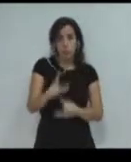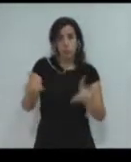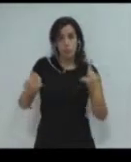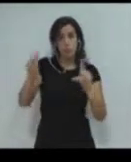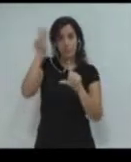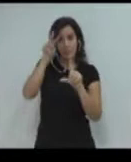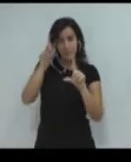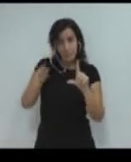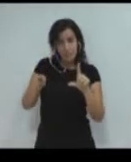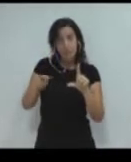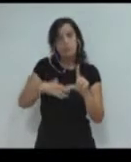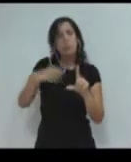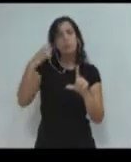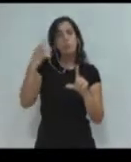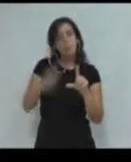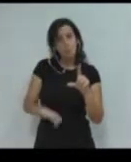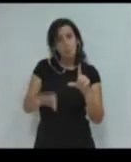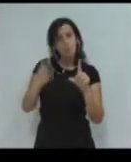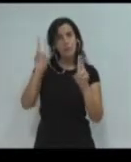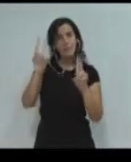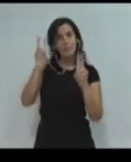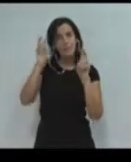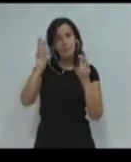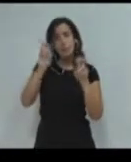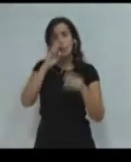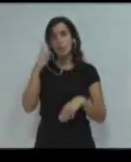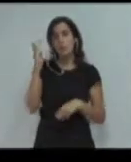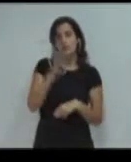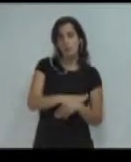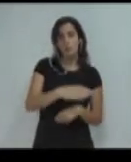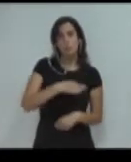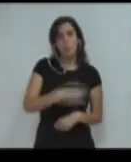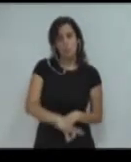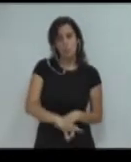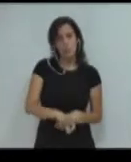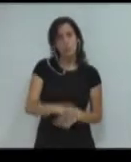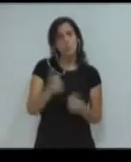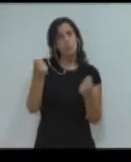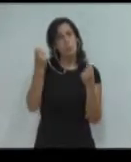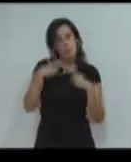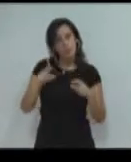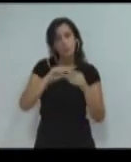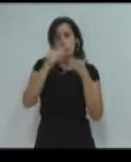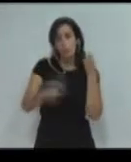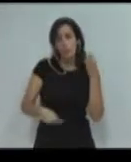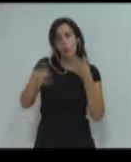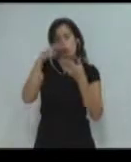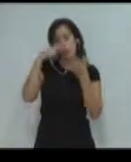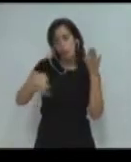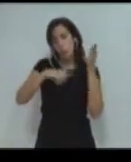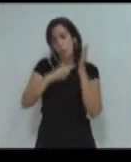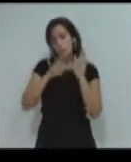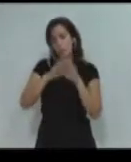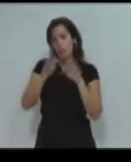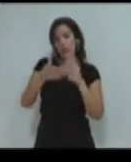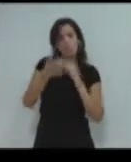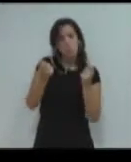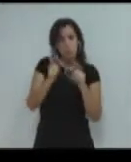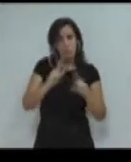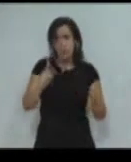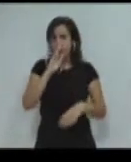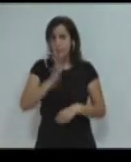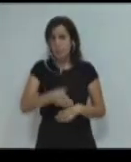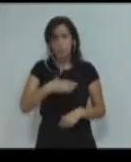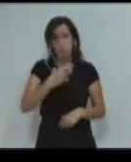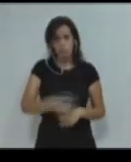pantalla va a poder ir a ese título directamente sin tener que leer el documento al completo. Y eso